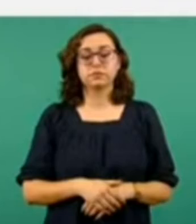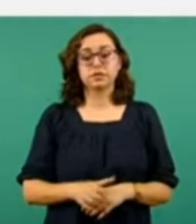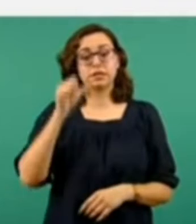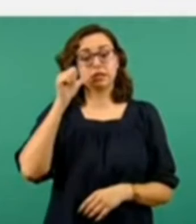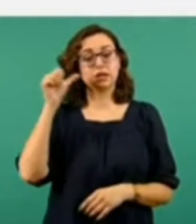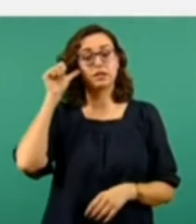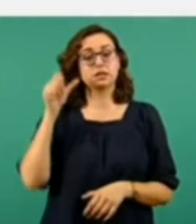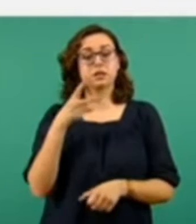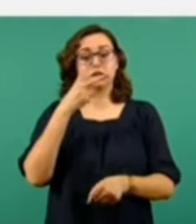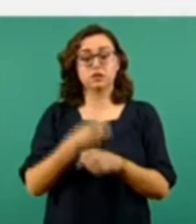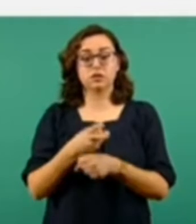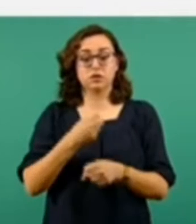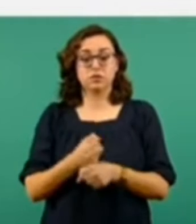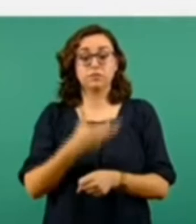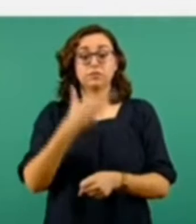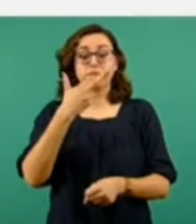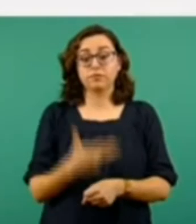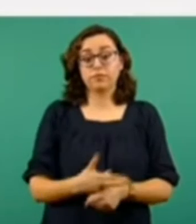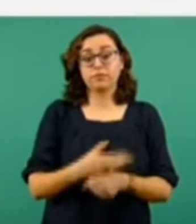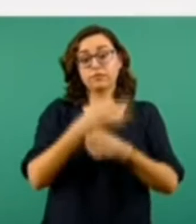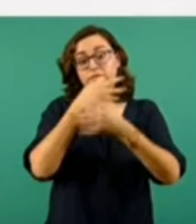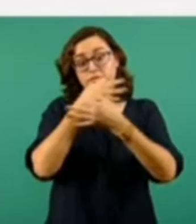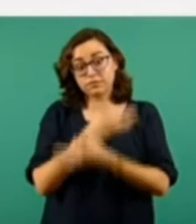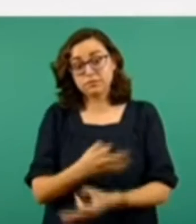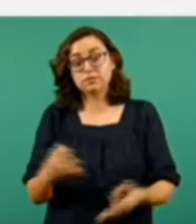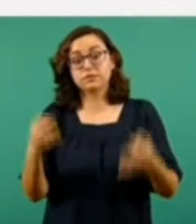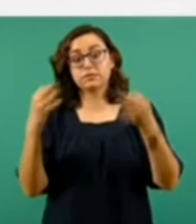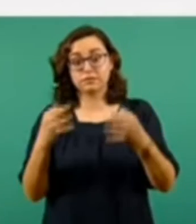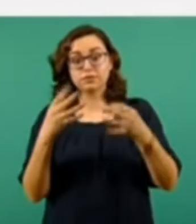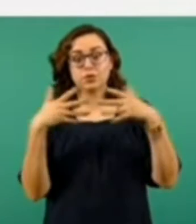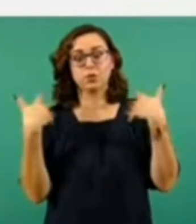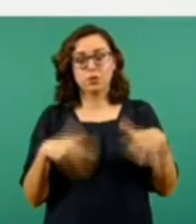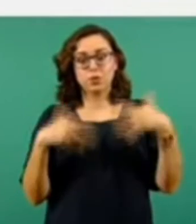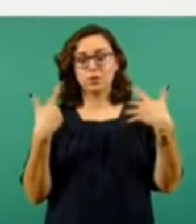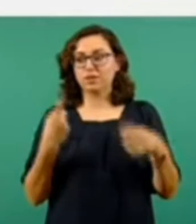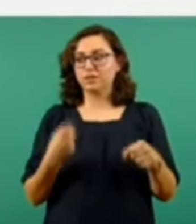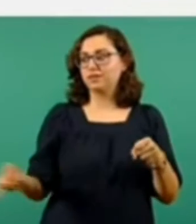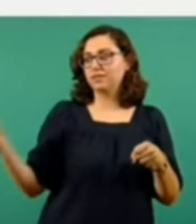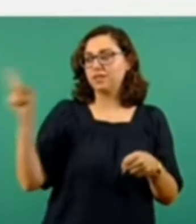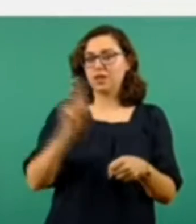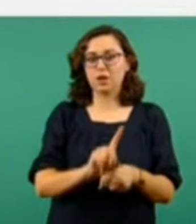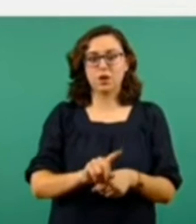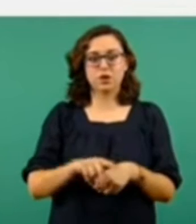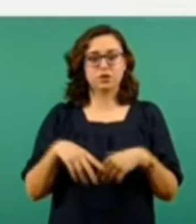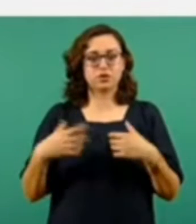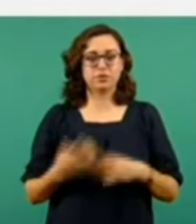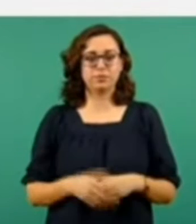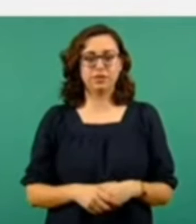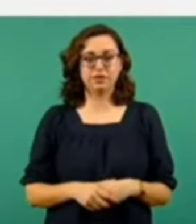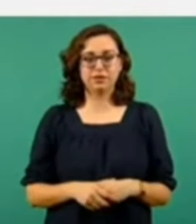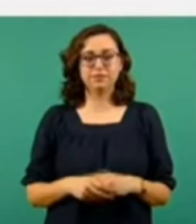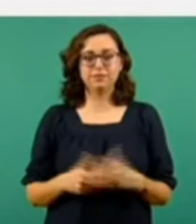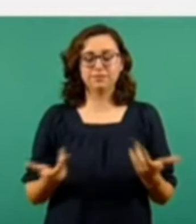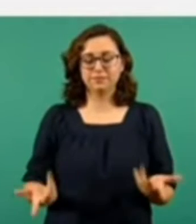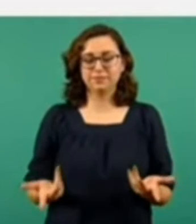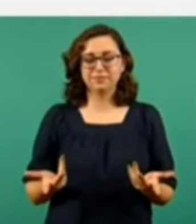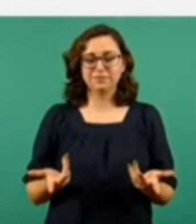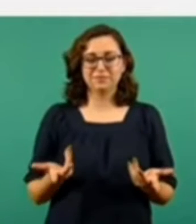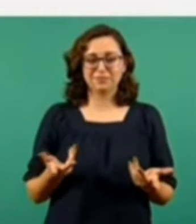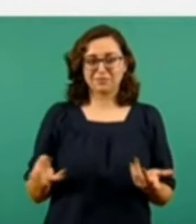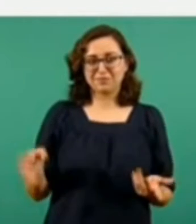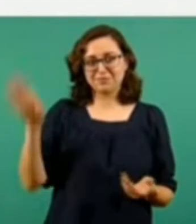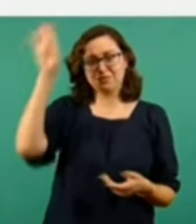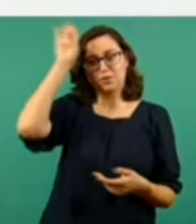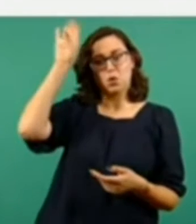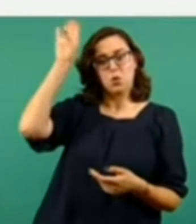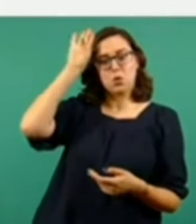subsecretario hacía resaltar el día que precisamente se había rompido el propio récord nacional,